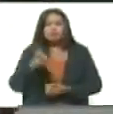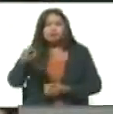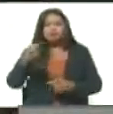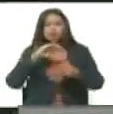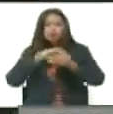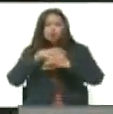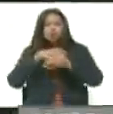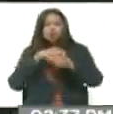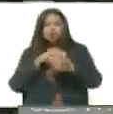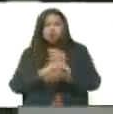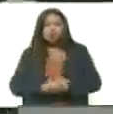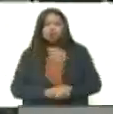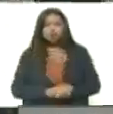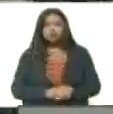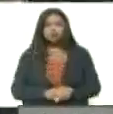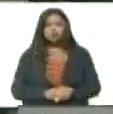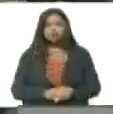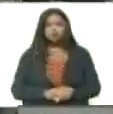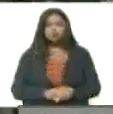Castro.